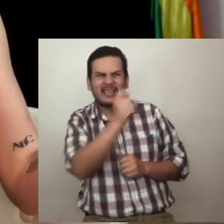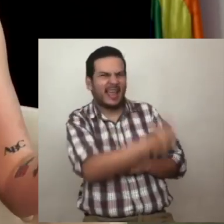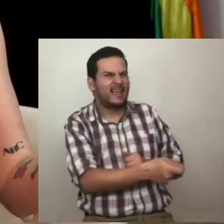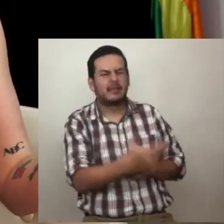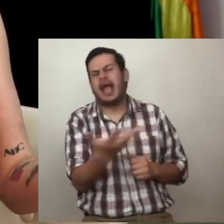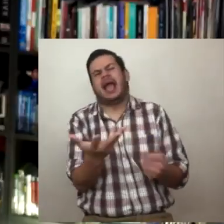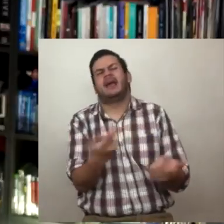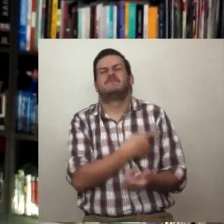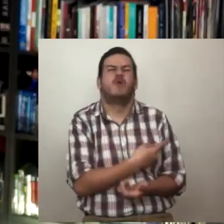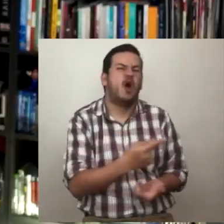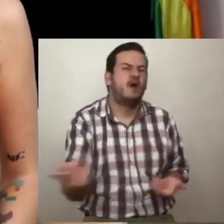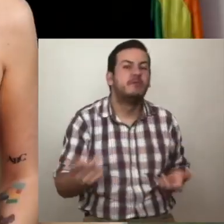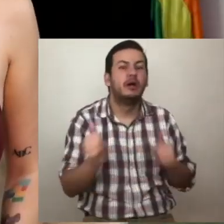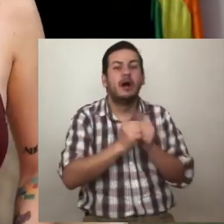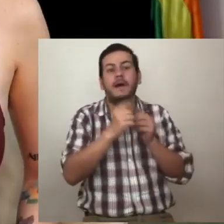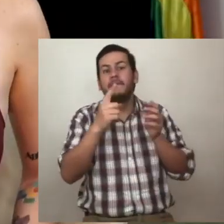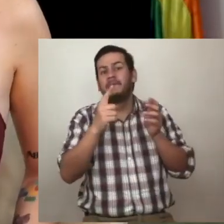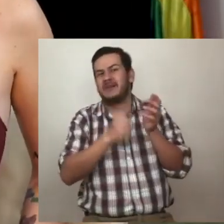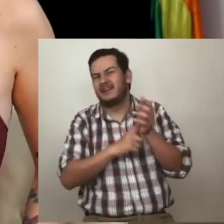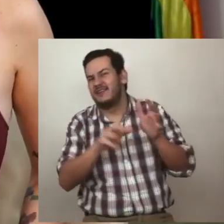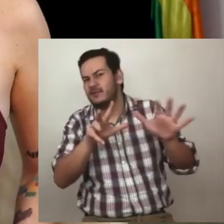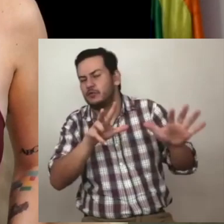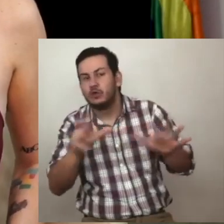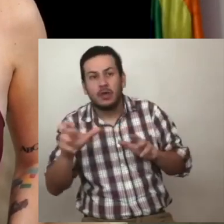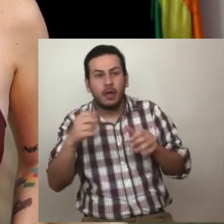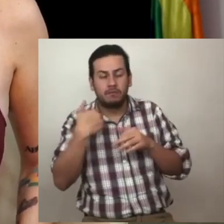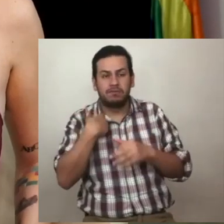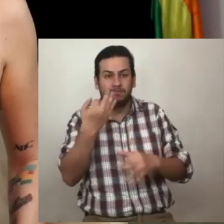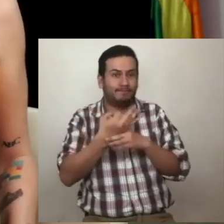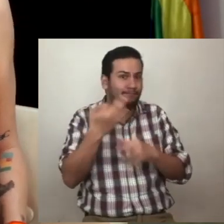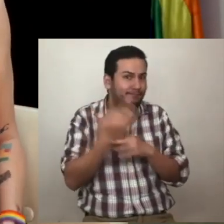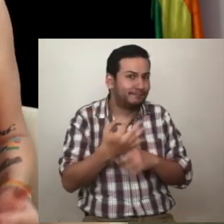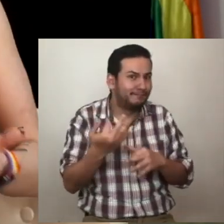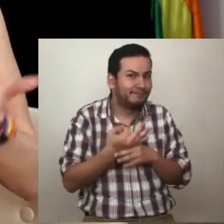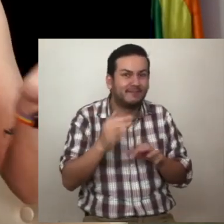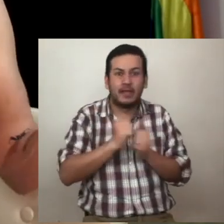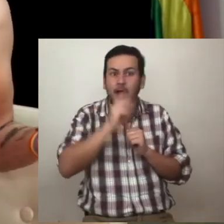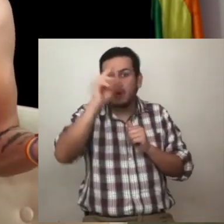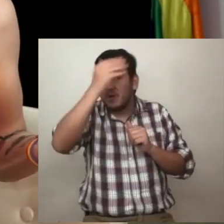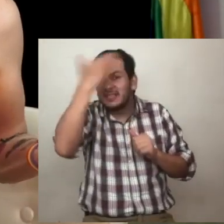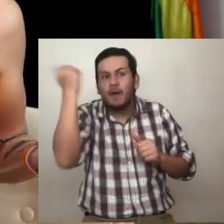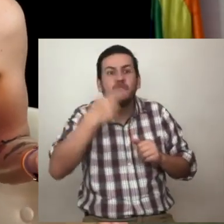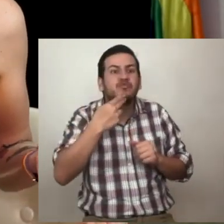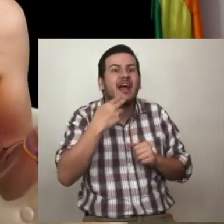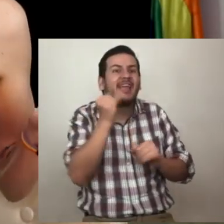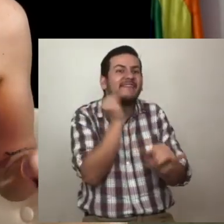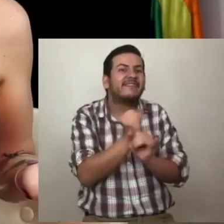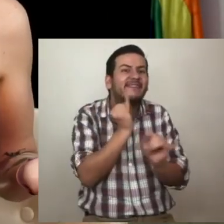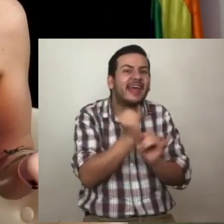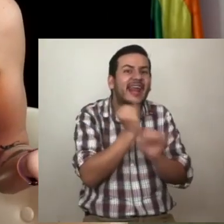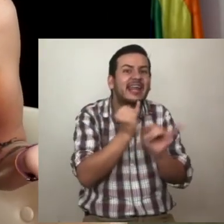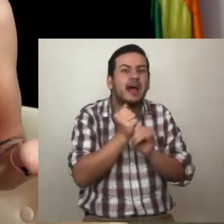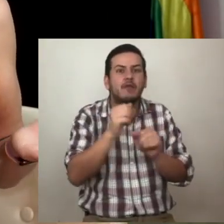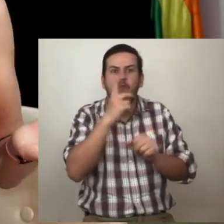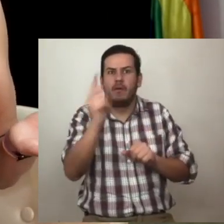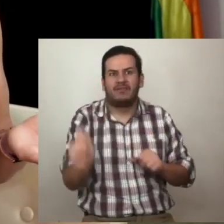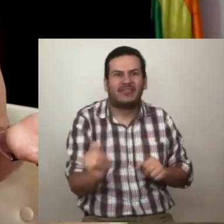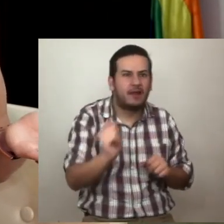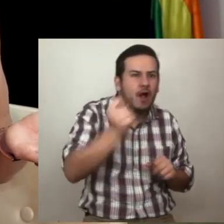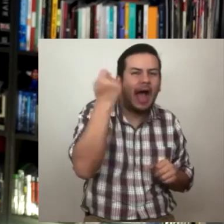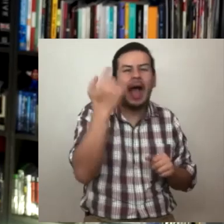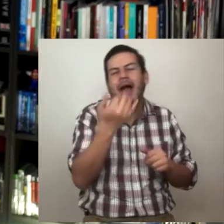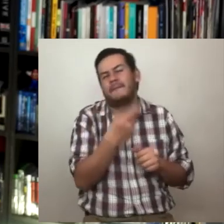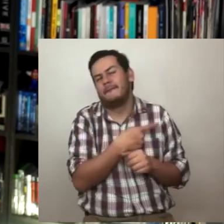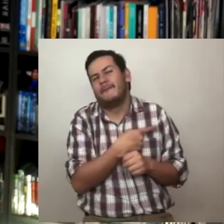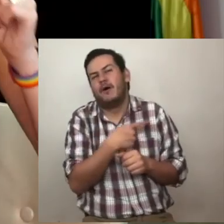que debería de ser una mujer. Pobrecito, con una biología de 1876 que se les enseñó ahorita y claramente no saben usar el internet y no entienden cómo funciona la ciencia